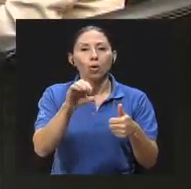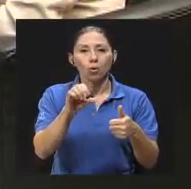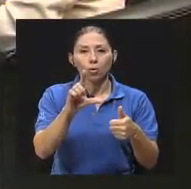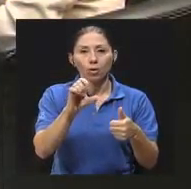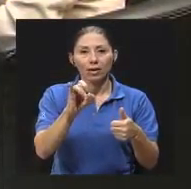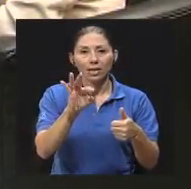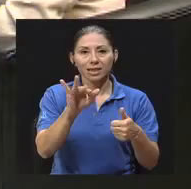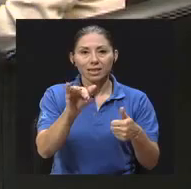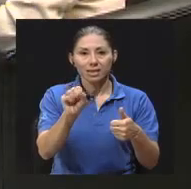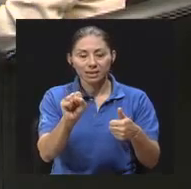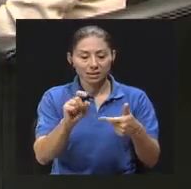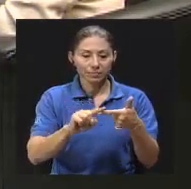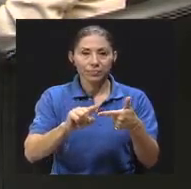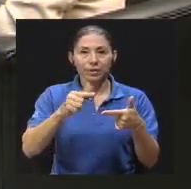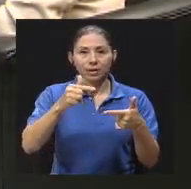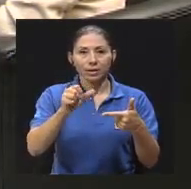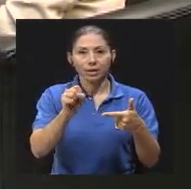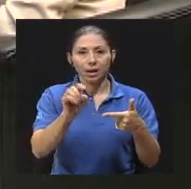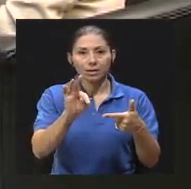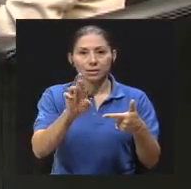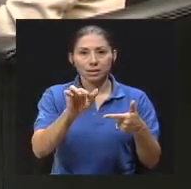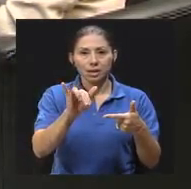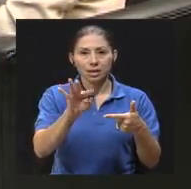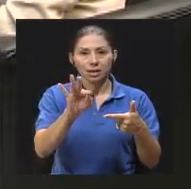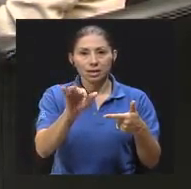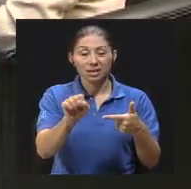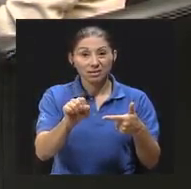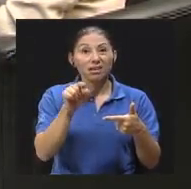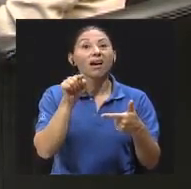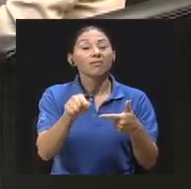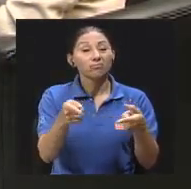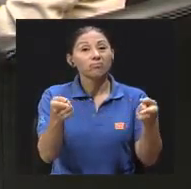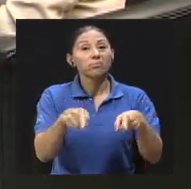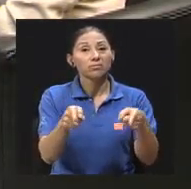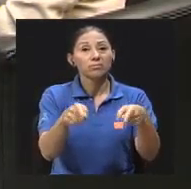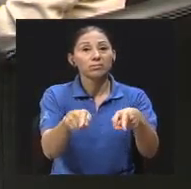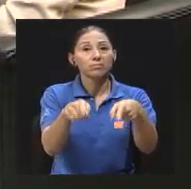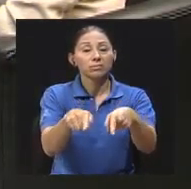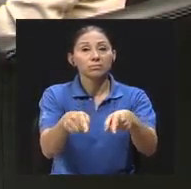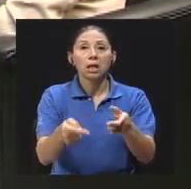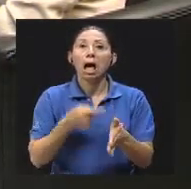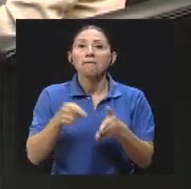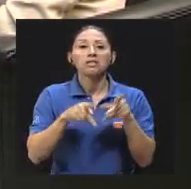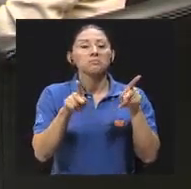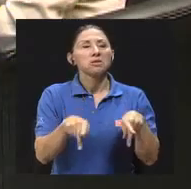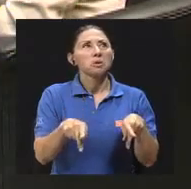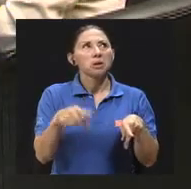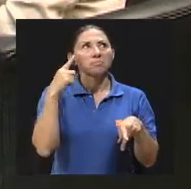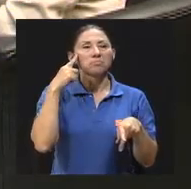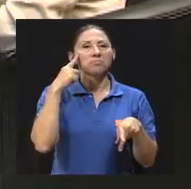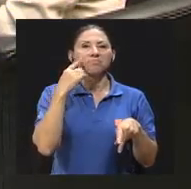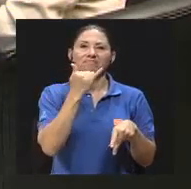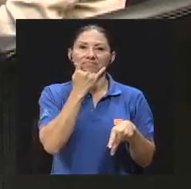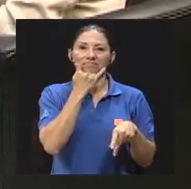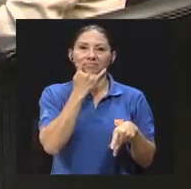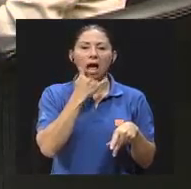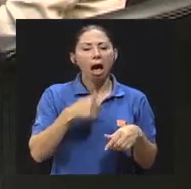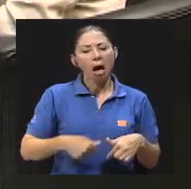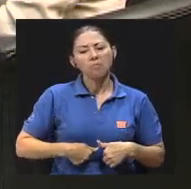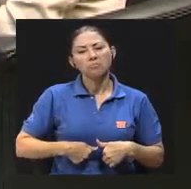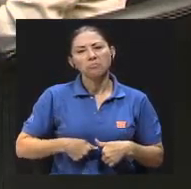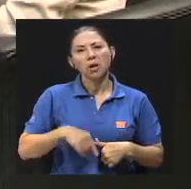gastritis, son muy frecuentes. Entonces, eso a veces puede confundir a una persona, tiene una colitis, una gastritis,